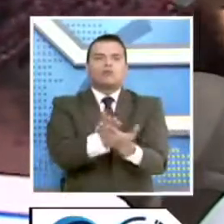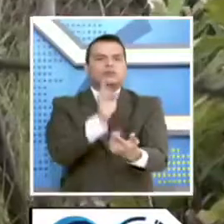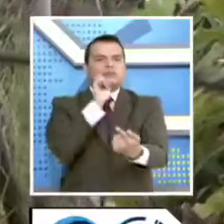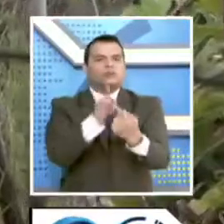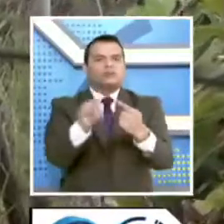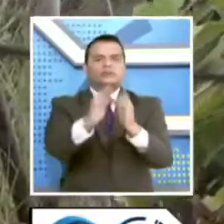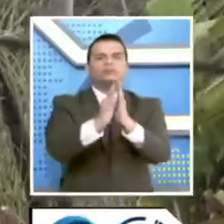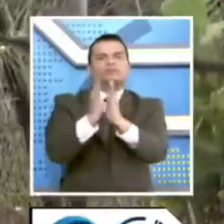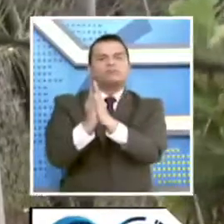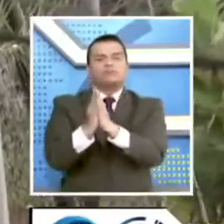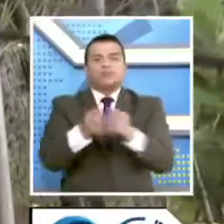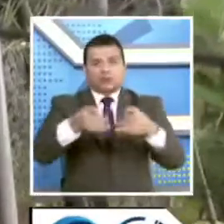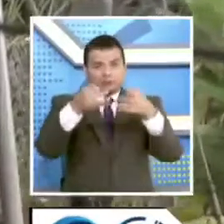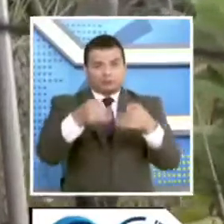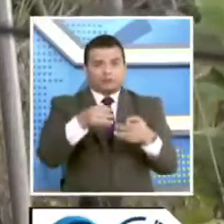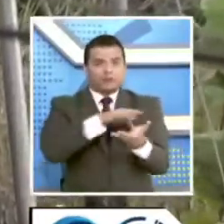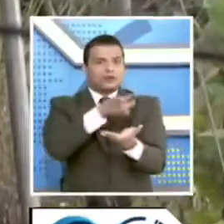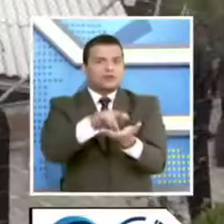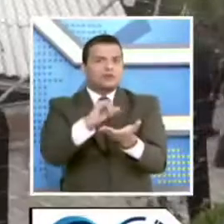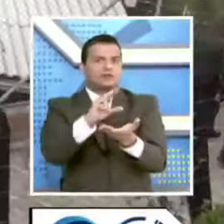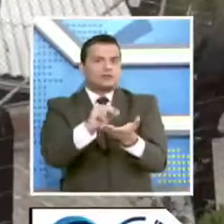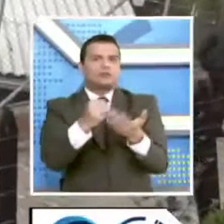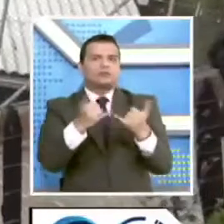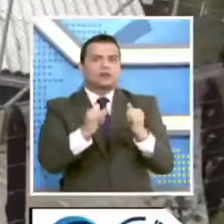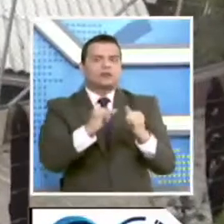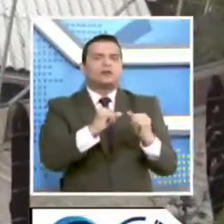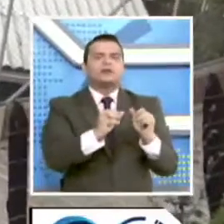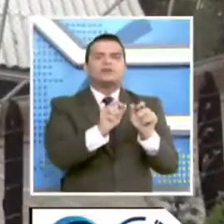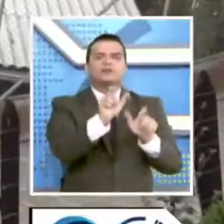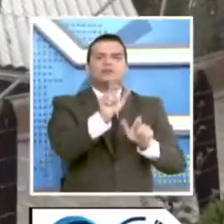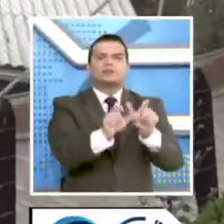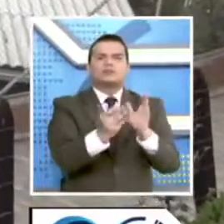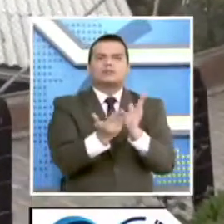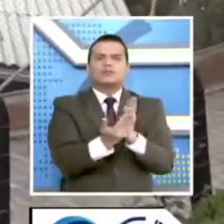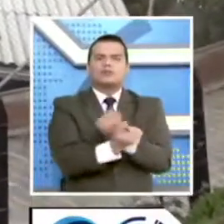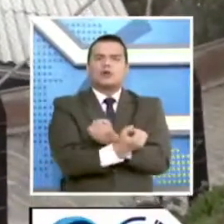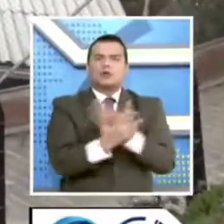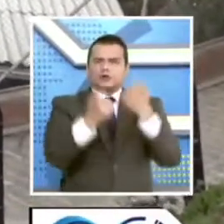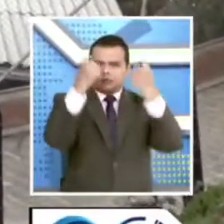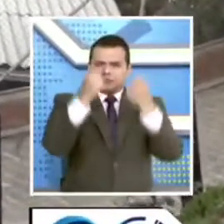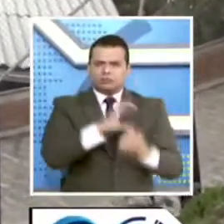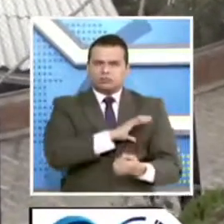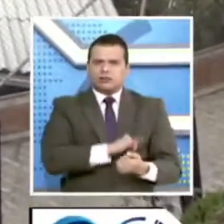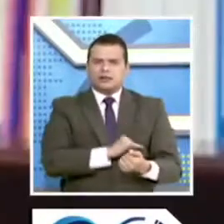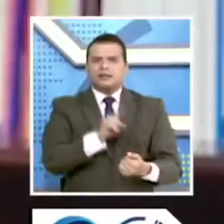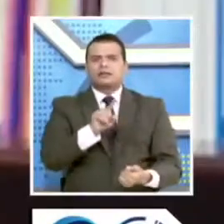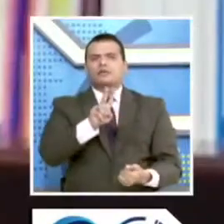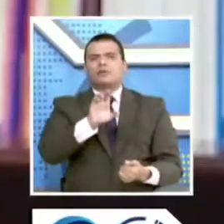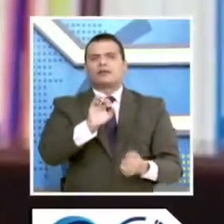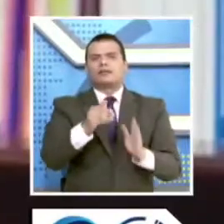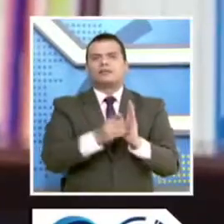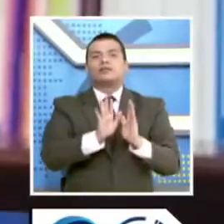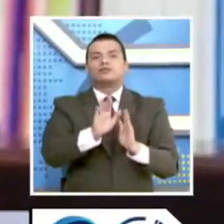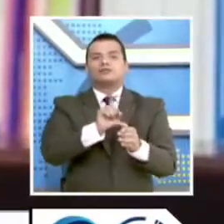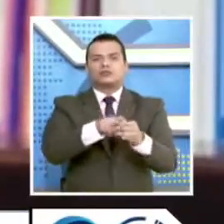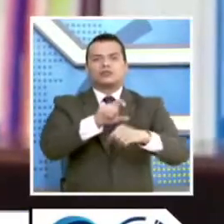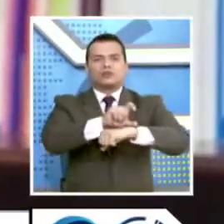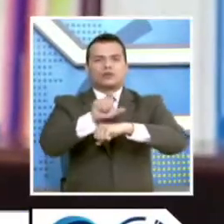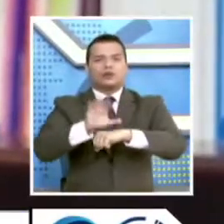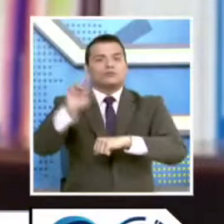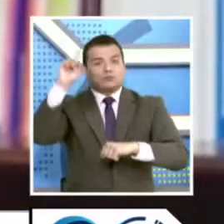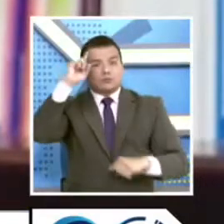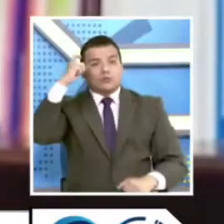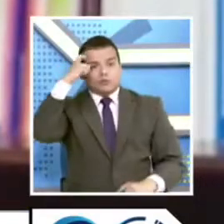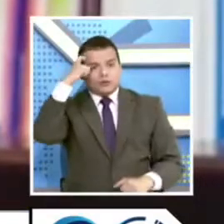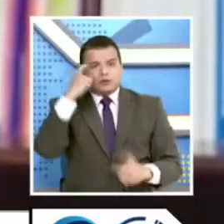familia sobre el regreso a clases presenciales de los 120.000 estudiantes de los planteles oficiales. Esta encuesta tiene preguntas también relacionadas,